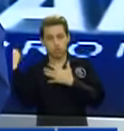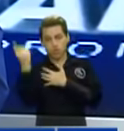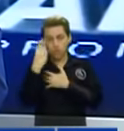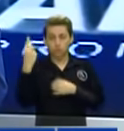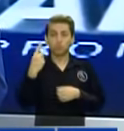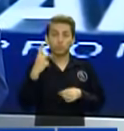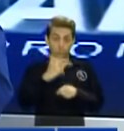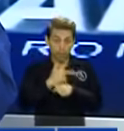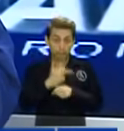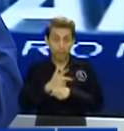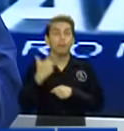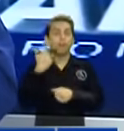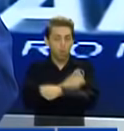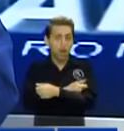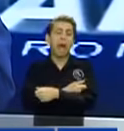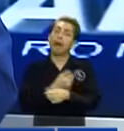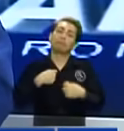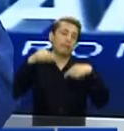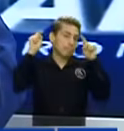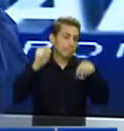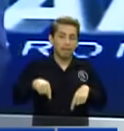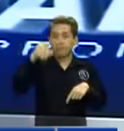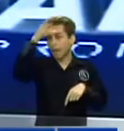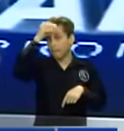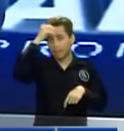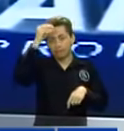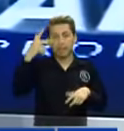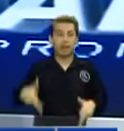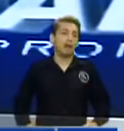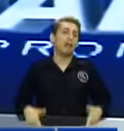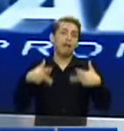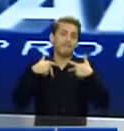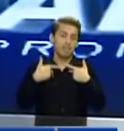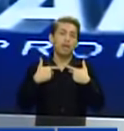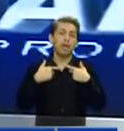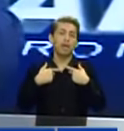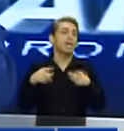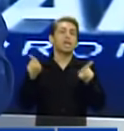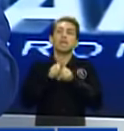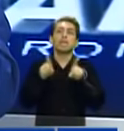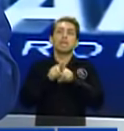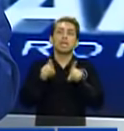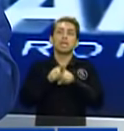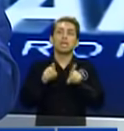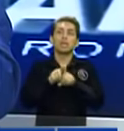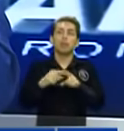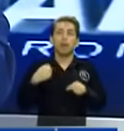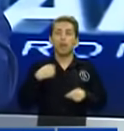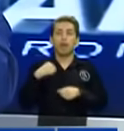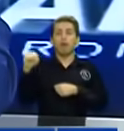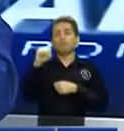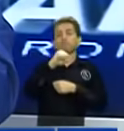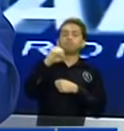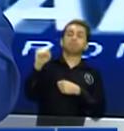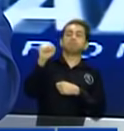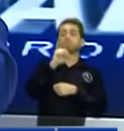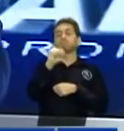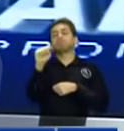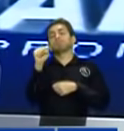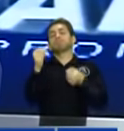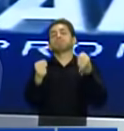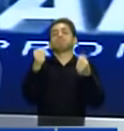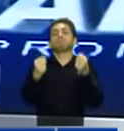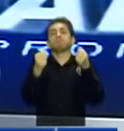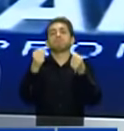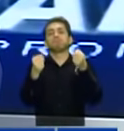a vivir con ella como que vamos manejando en una carretera de esas que son muy sinuosas. Vamos a tener o el freno